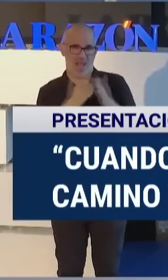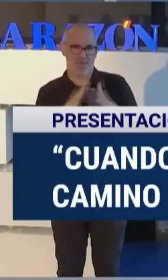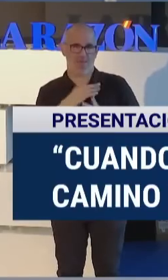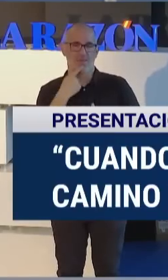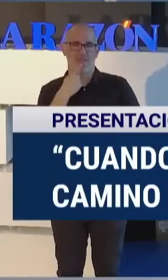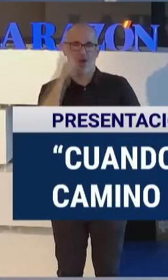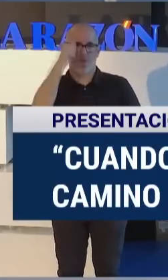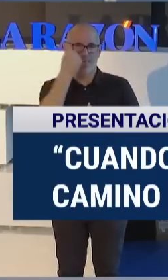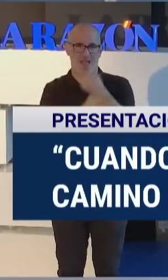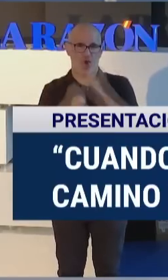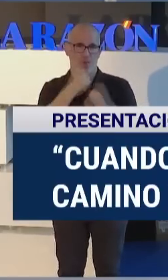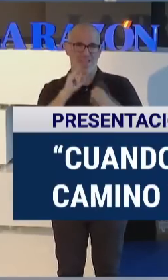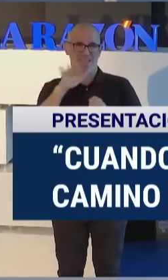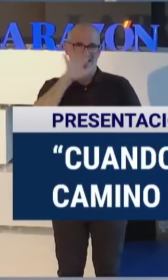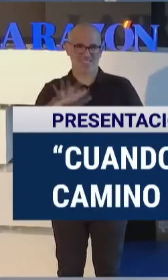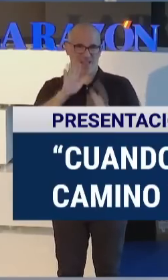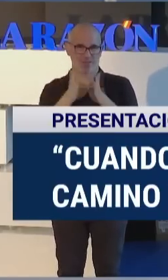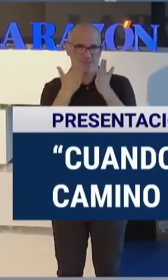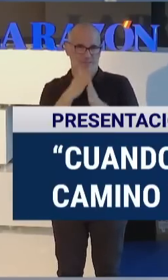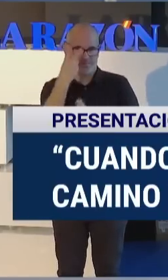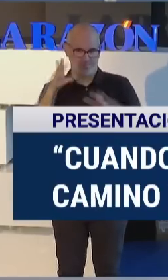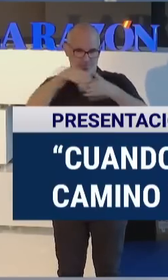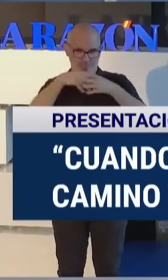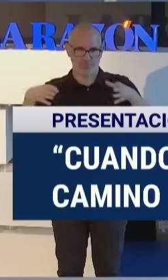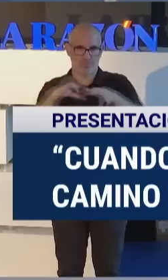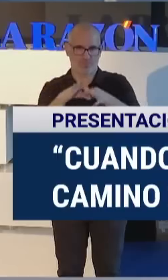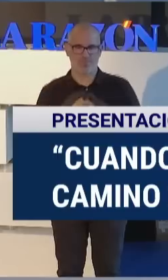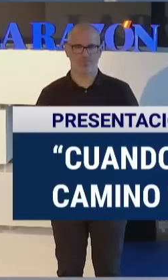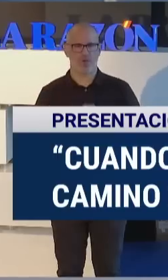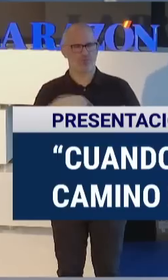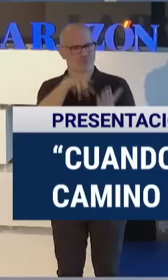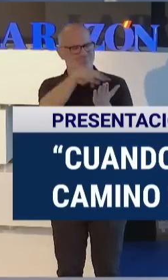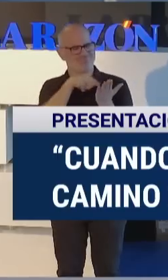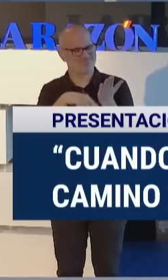hombre, la economía y el Estado, está en el tomo 2, si no me equivoco,